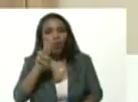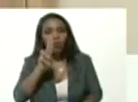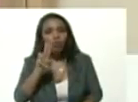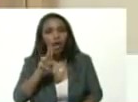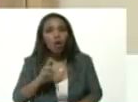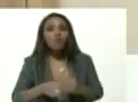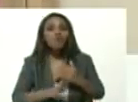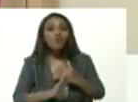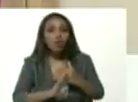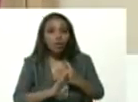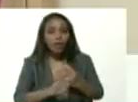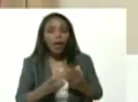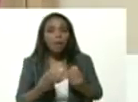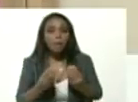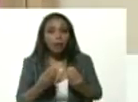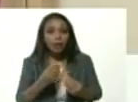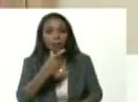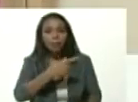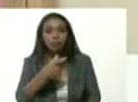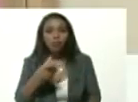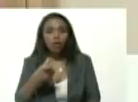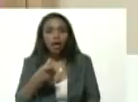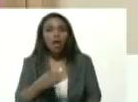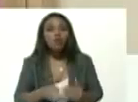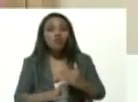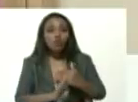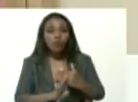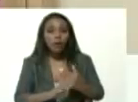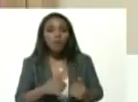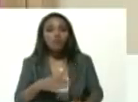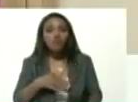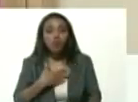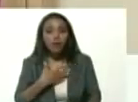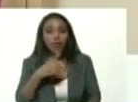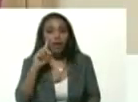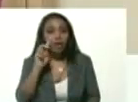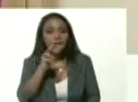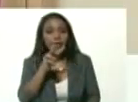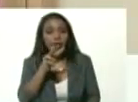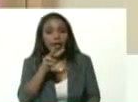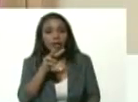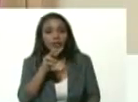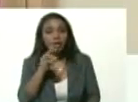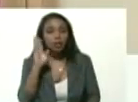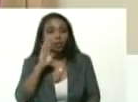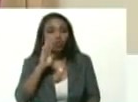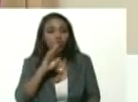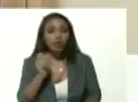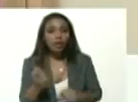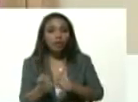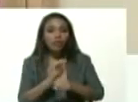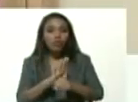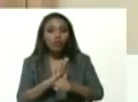Todavía es bastante gente. Y todavía puede ser un foco de contaminación del coronavirus.